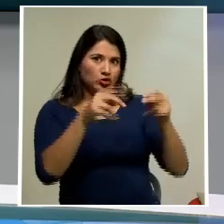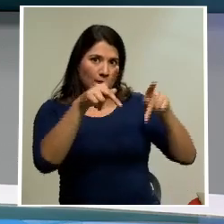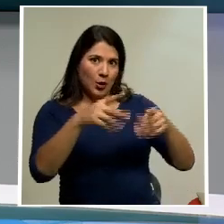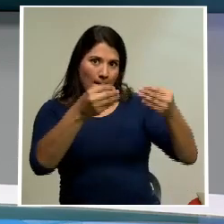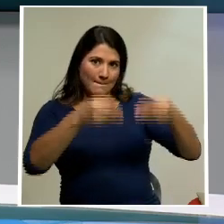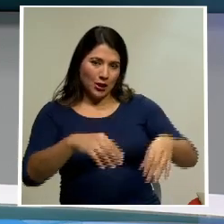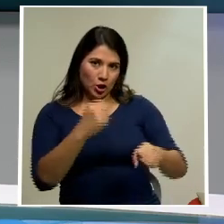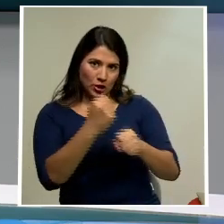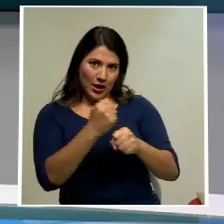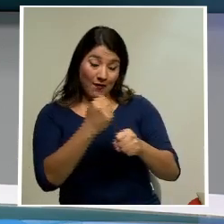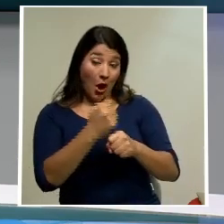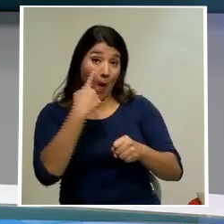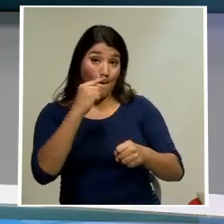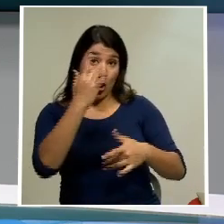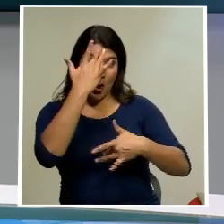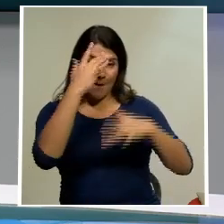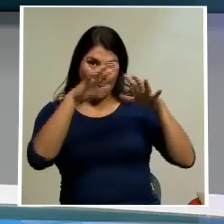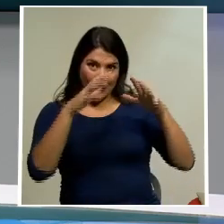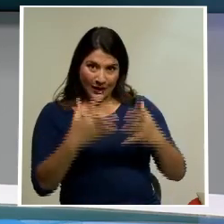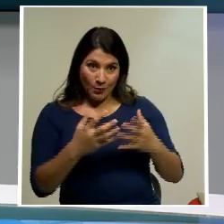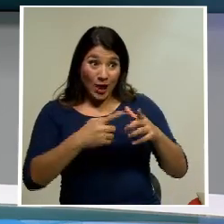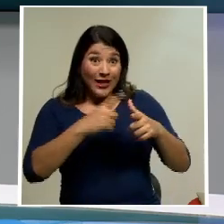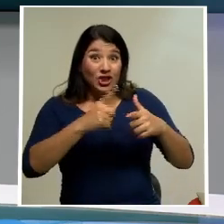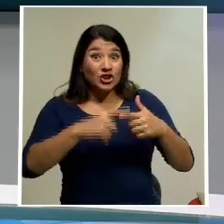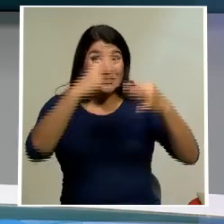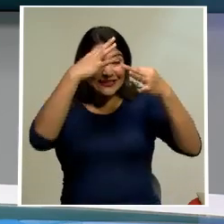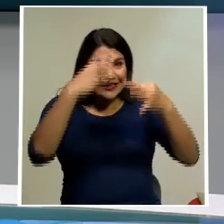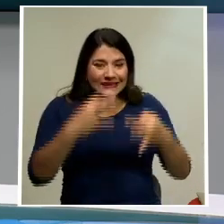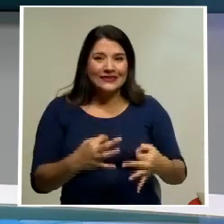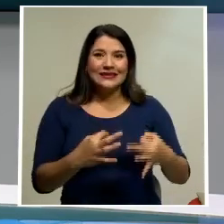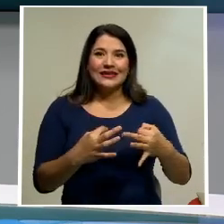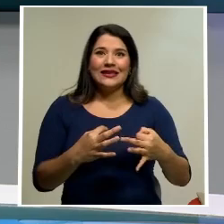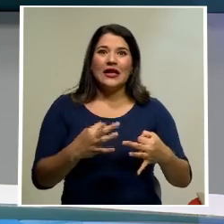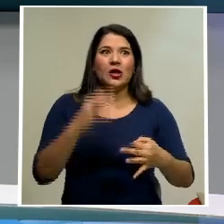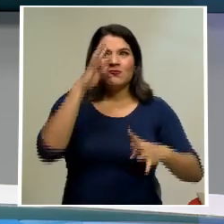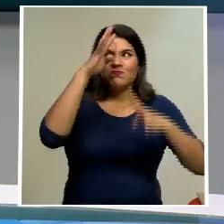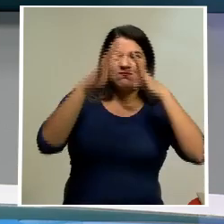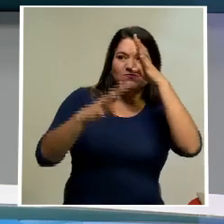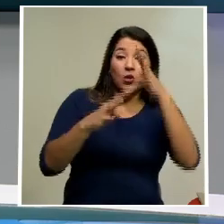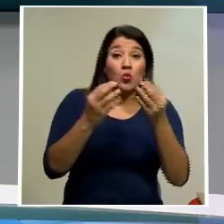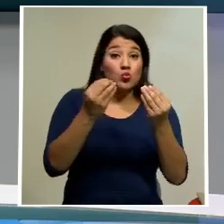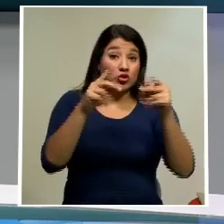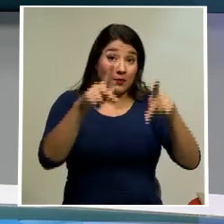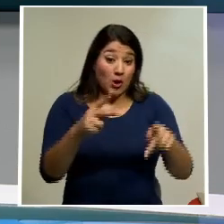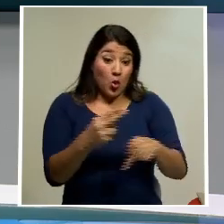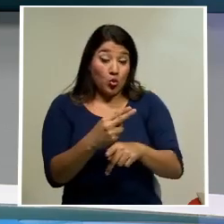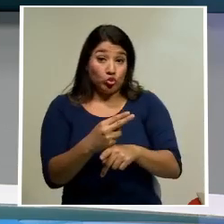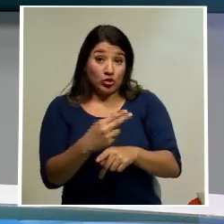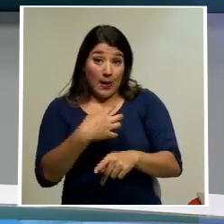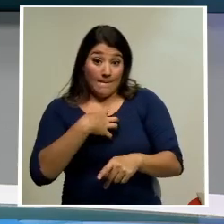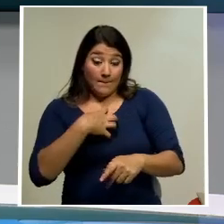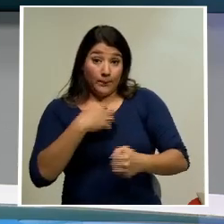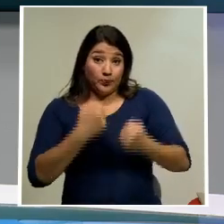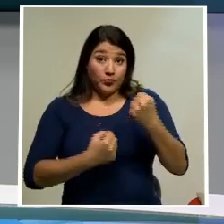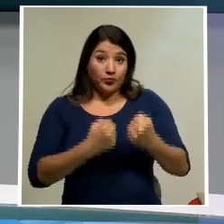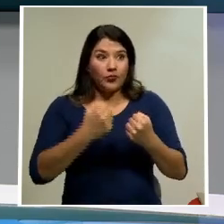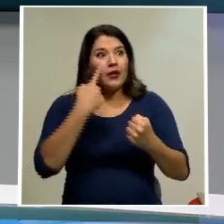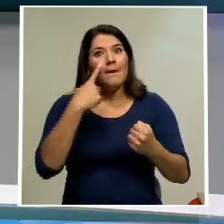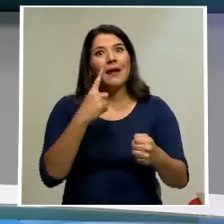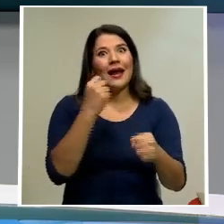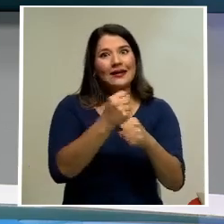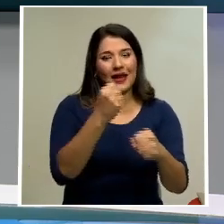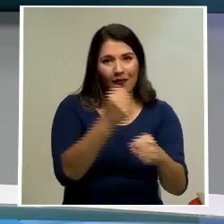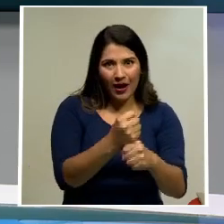a raíz de la pandemia y decidieron emprender. Muchas personas están utilizando su propio vehículo para lograr esos emprendimientos. Imagínense,